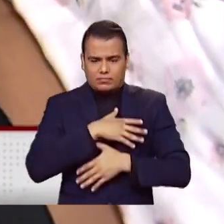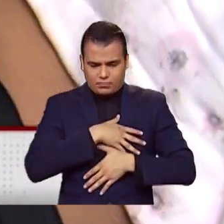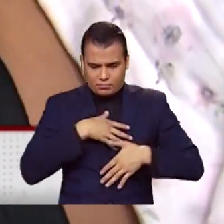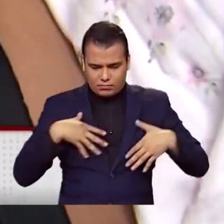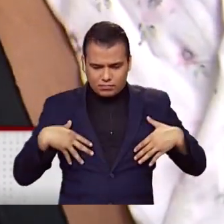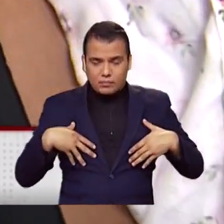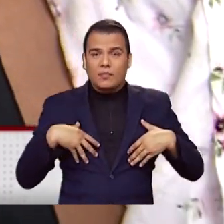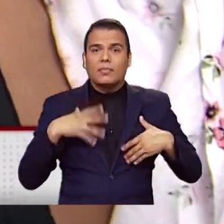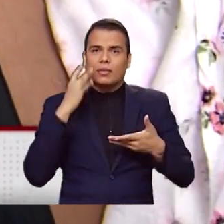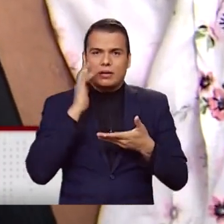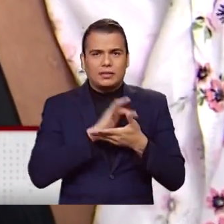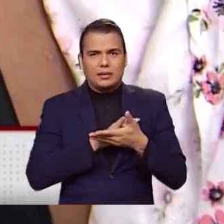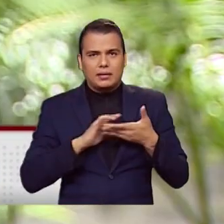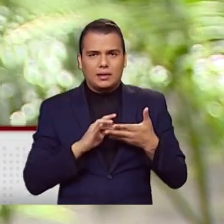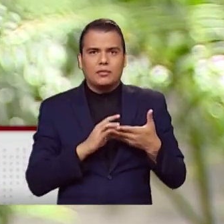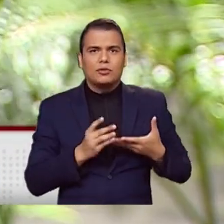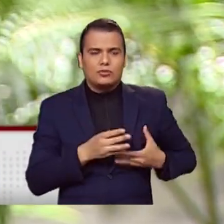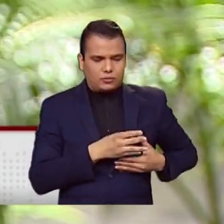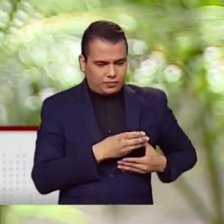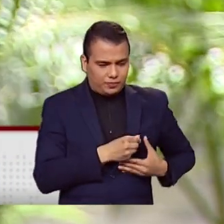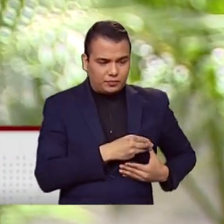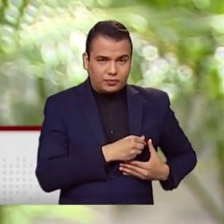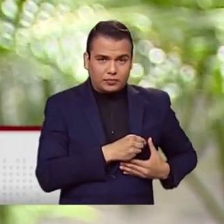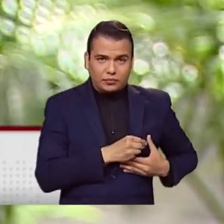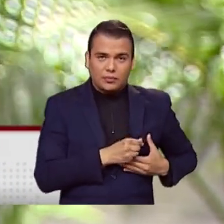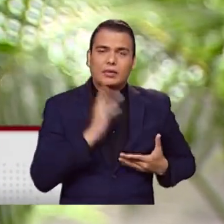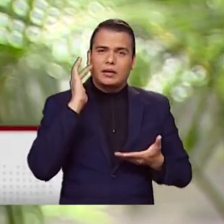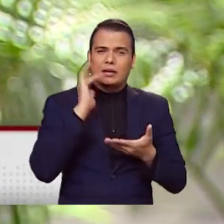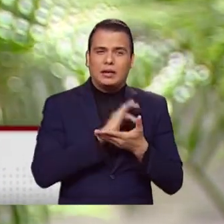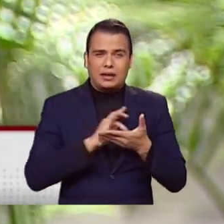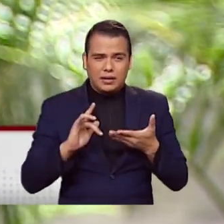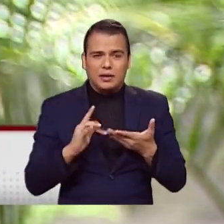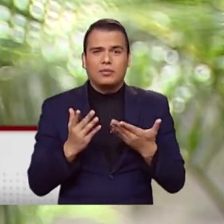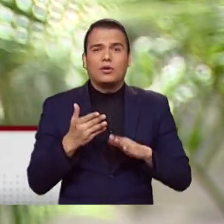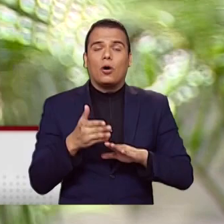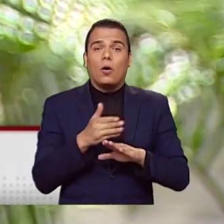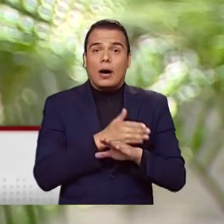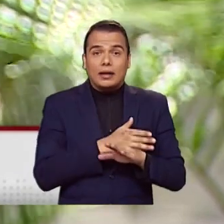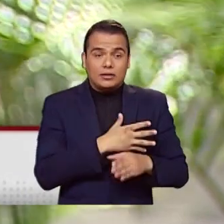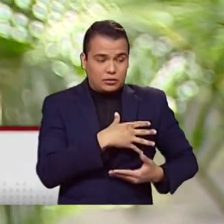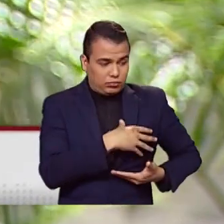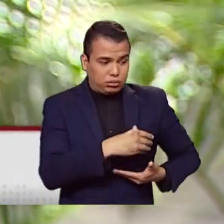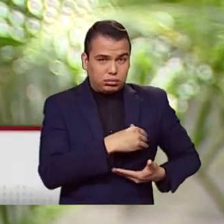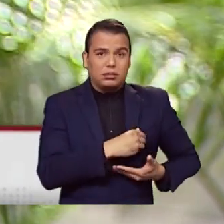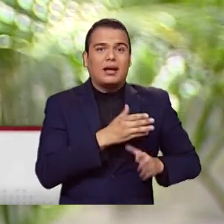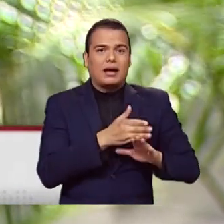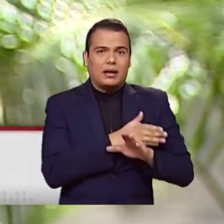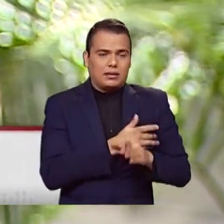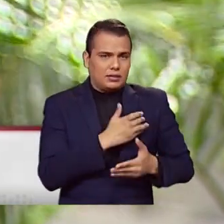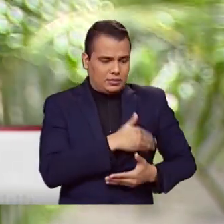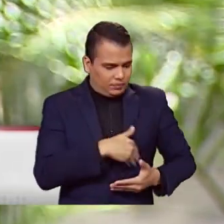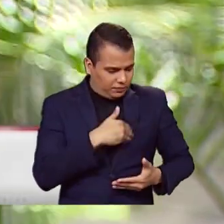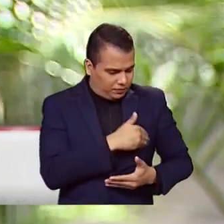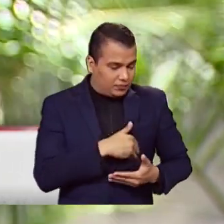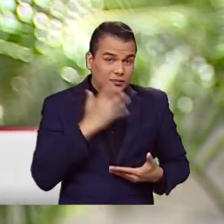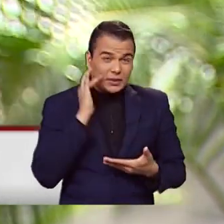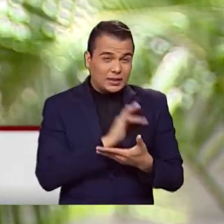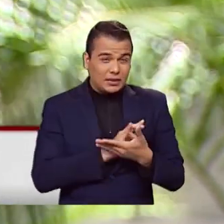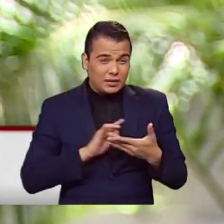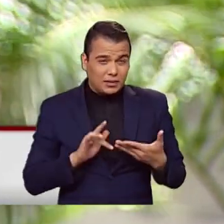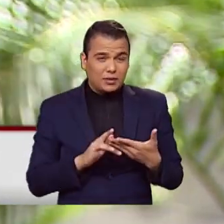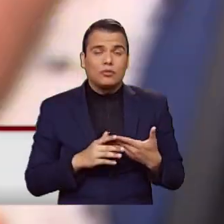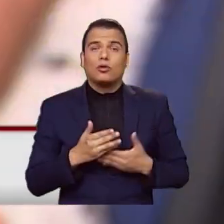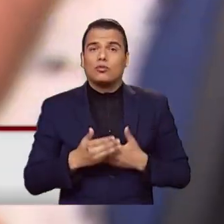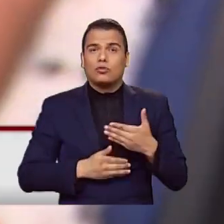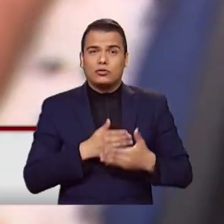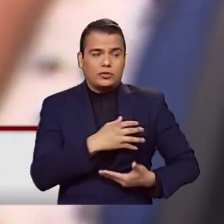del pezón, hacer un buen lavado de manos antes de llevar el bebé a su pezón y usar mascarilla permanentemente durante el